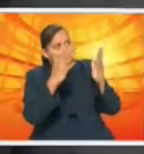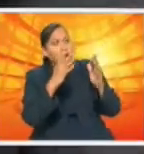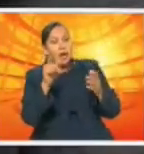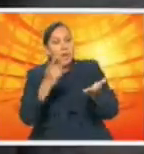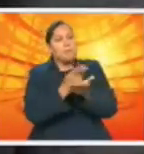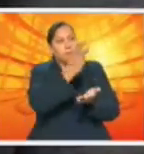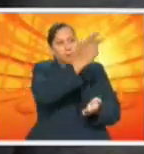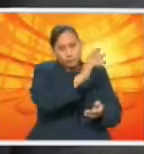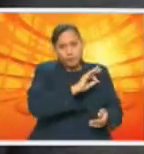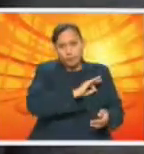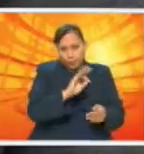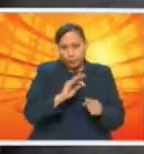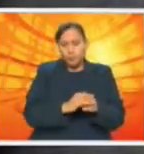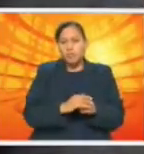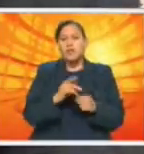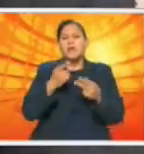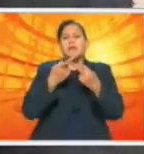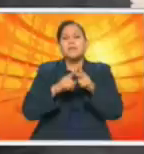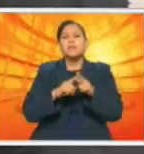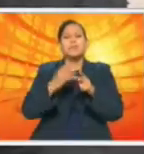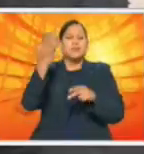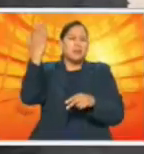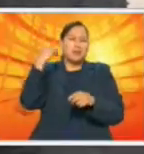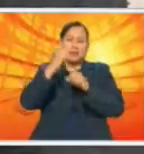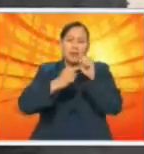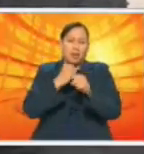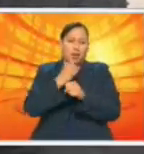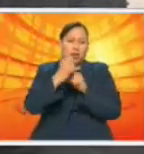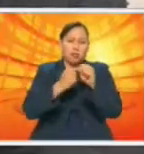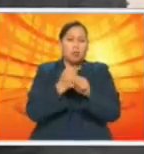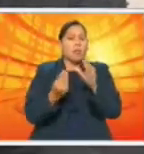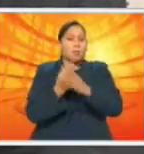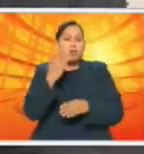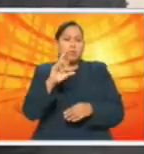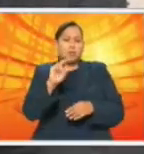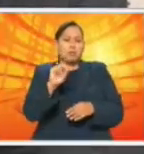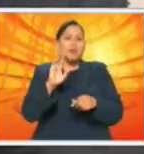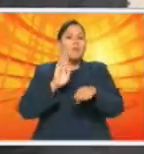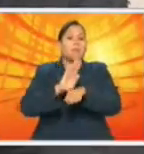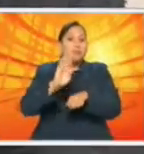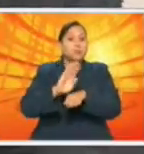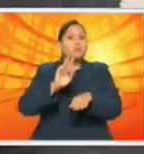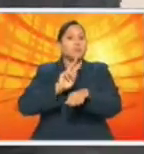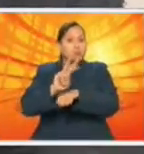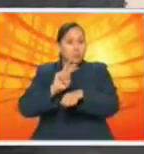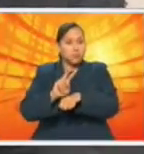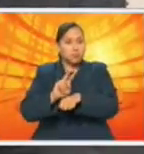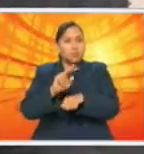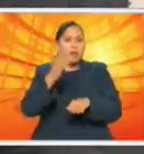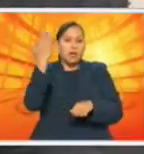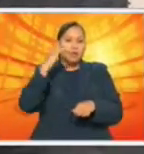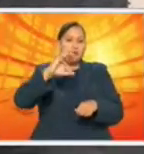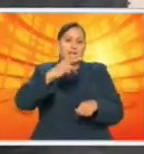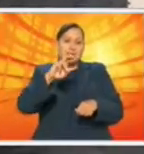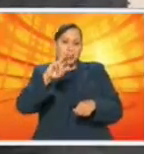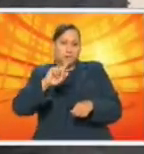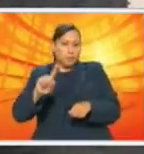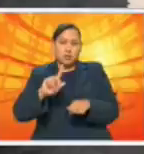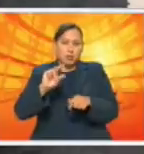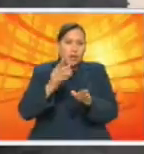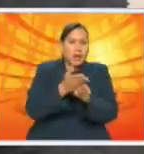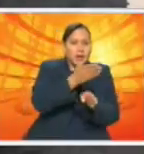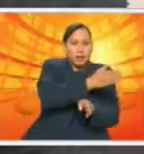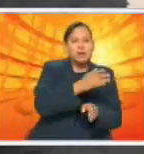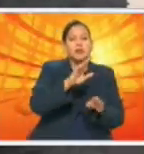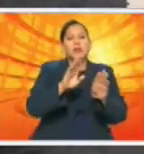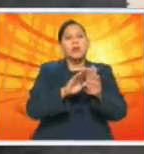Okay. Esto lo iniciamos hace muchos años, esto no es nuevo. En Brasil o en Venezuela, antes de Chávez, sí. Comenzamos a